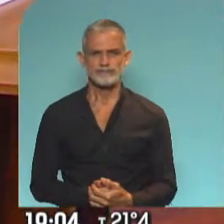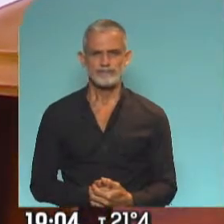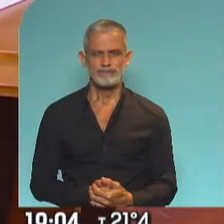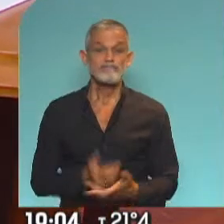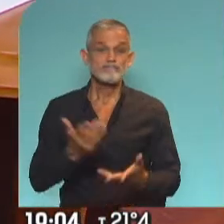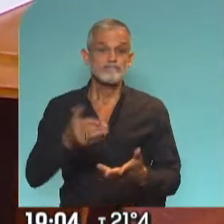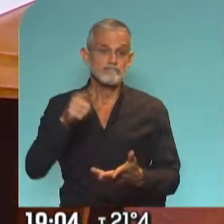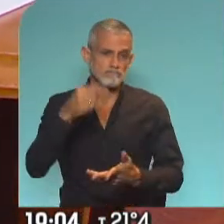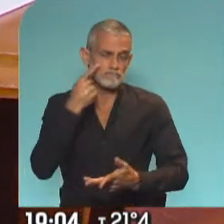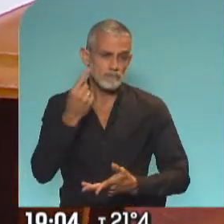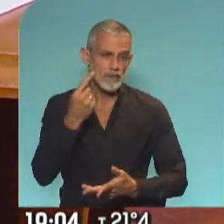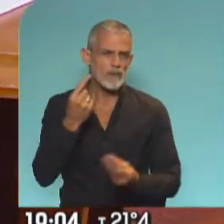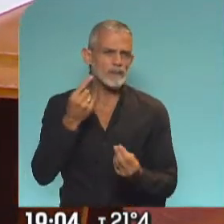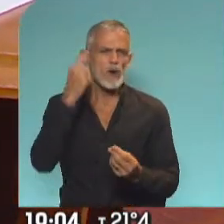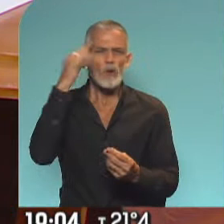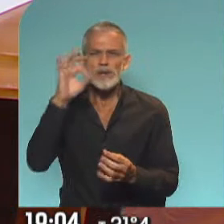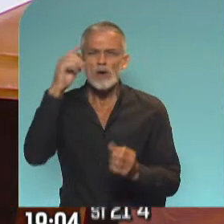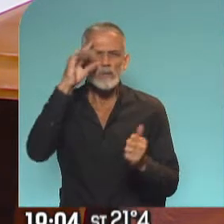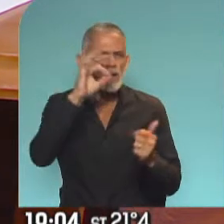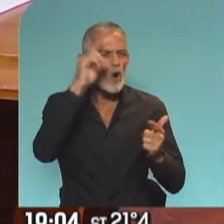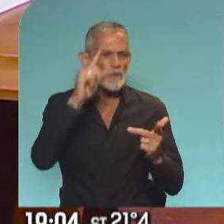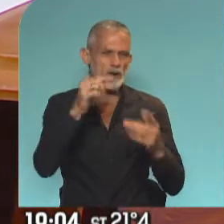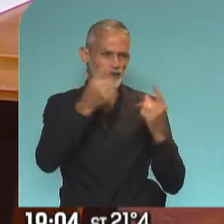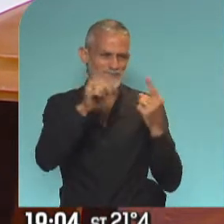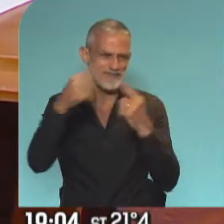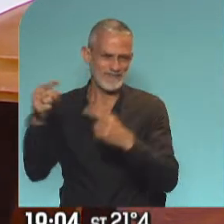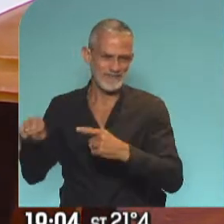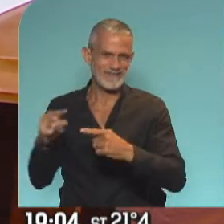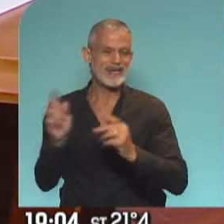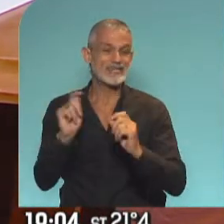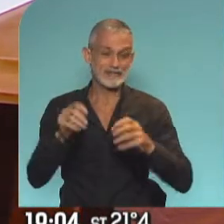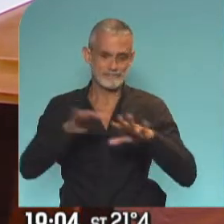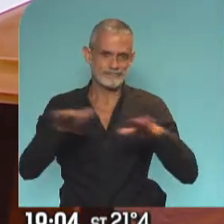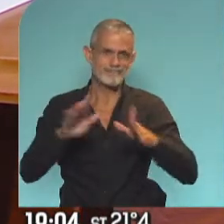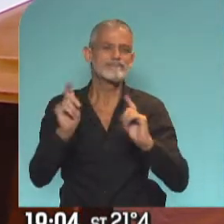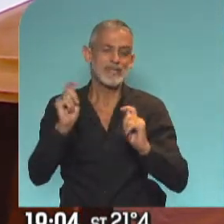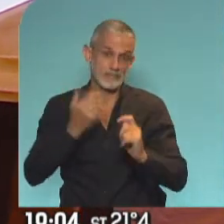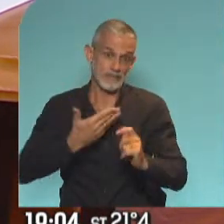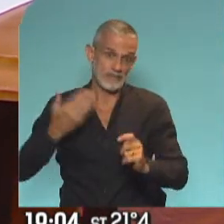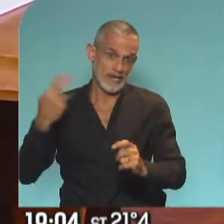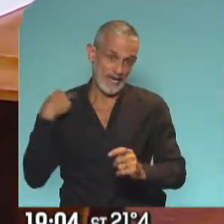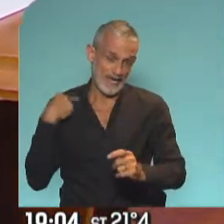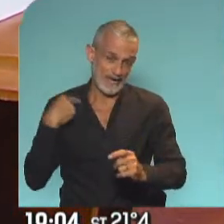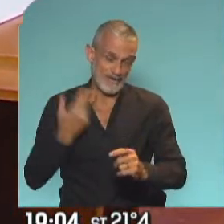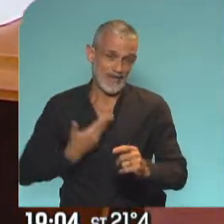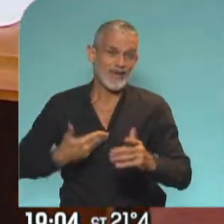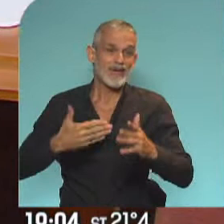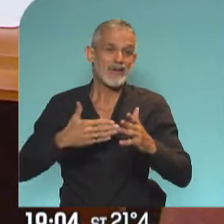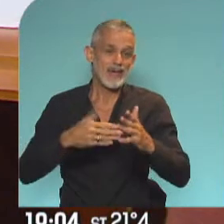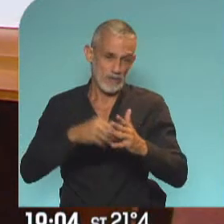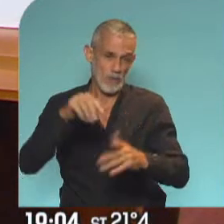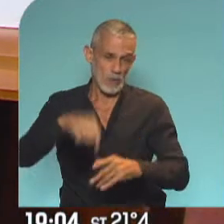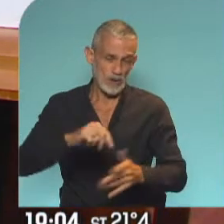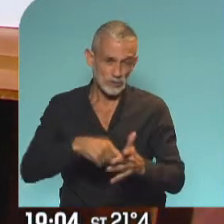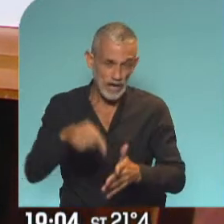Y vamos a empezar a escuchar a los distintos actores, a los distintos integrantes de esta mesa, ¿no? Por un lado, el jefe de gobierno de la Ciudad de Buenos Aires. En todo momento en la